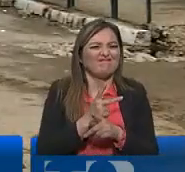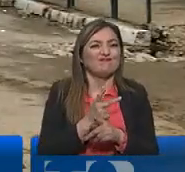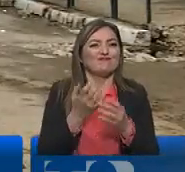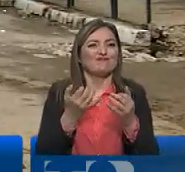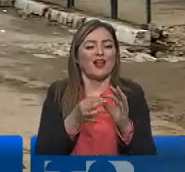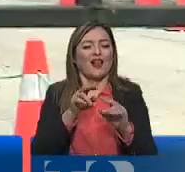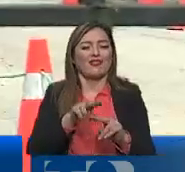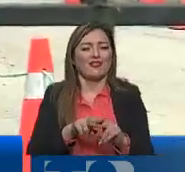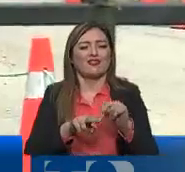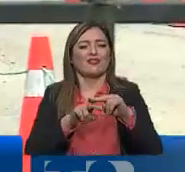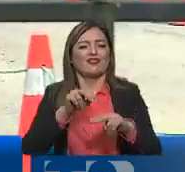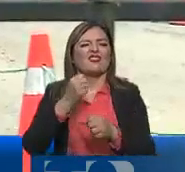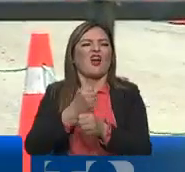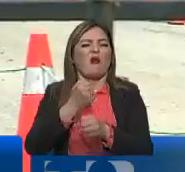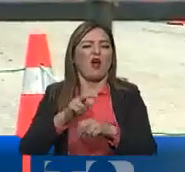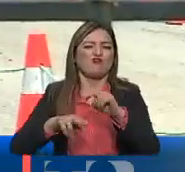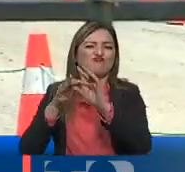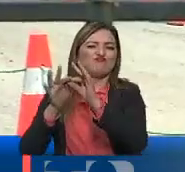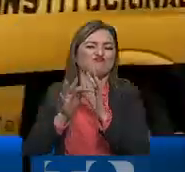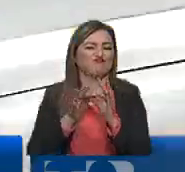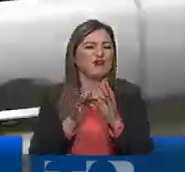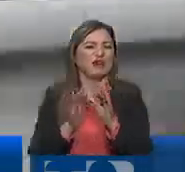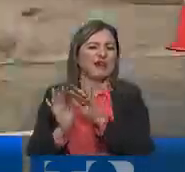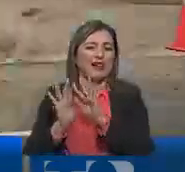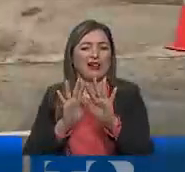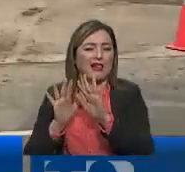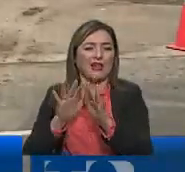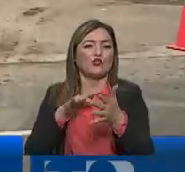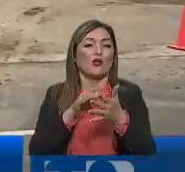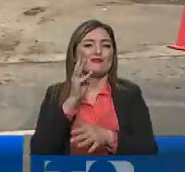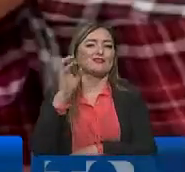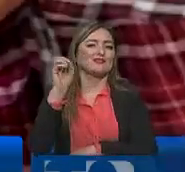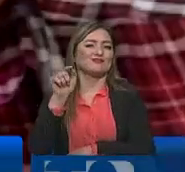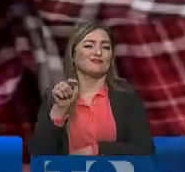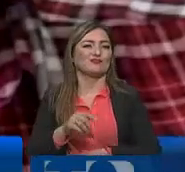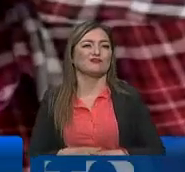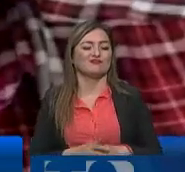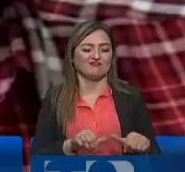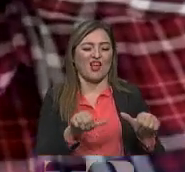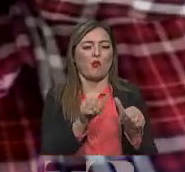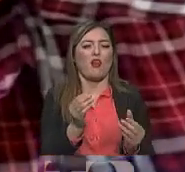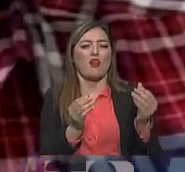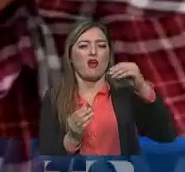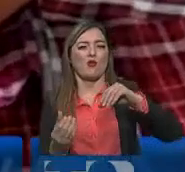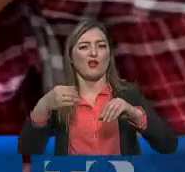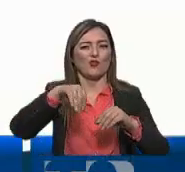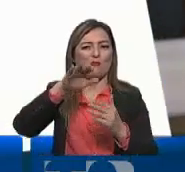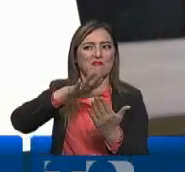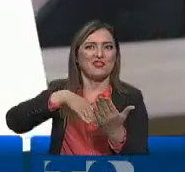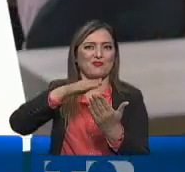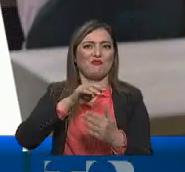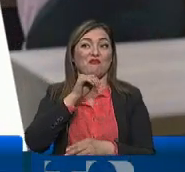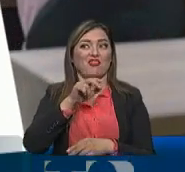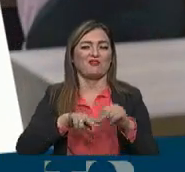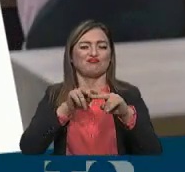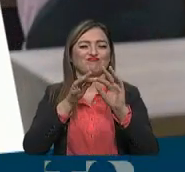realizan adecuaciones a la infraestructura de esta universidad que acoge a 60.000 estudiantes. Aulas, laboratorios, la pintura. A la